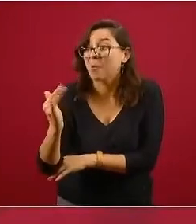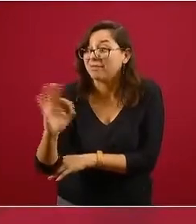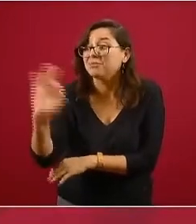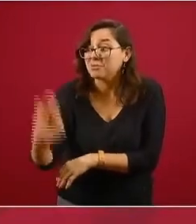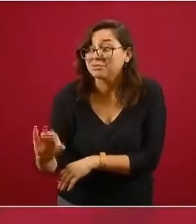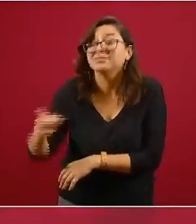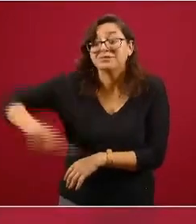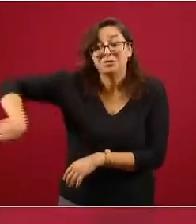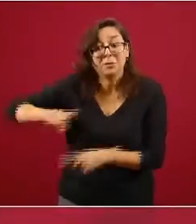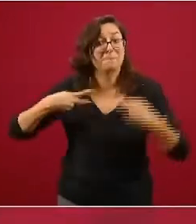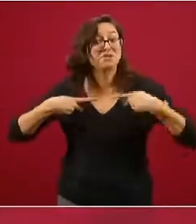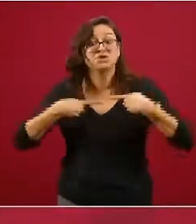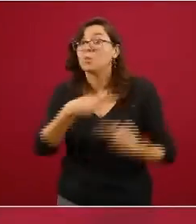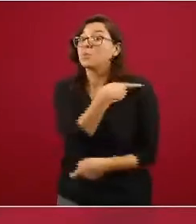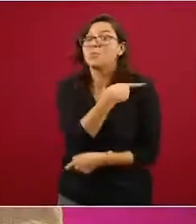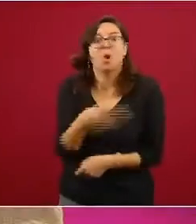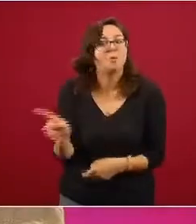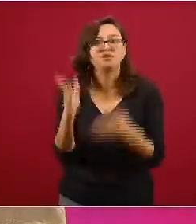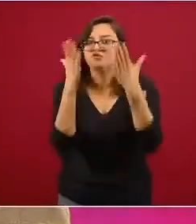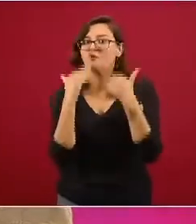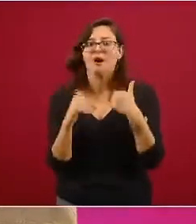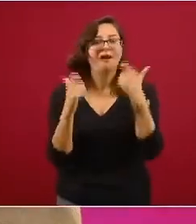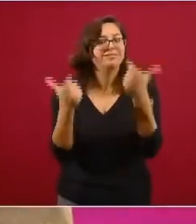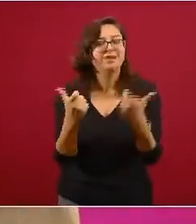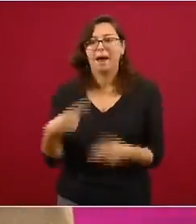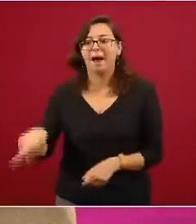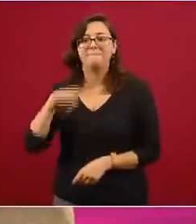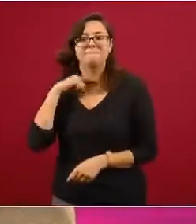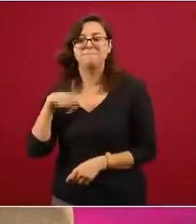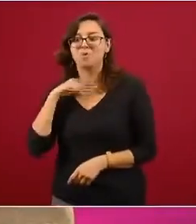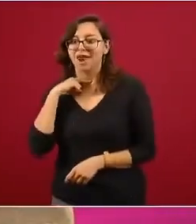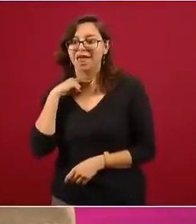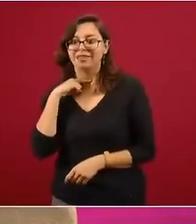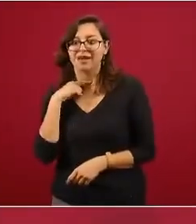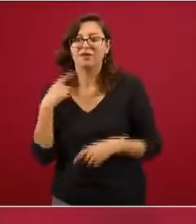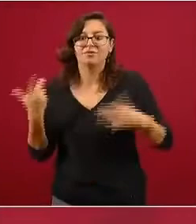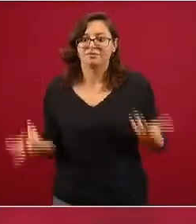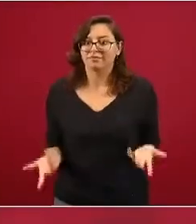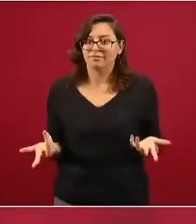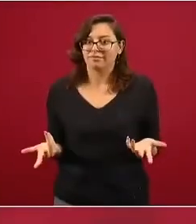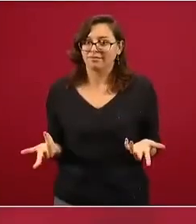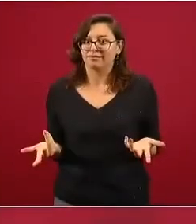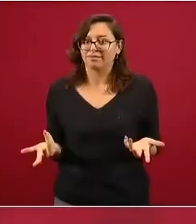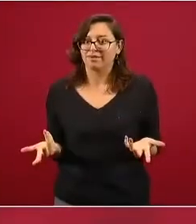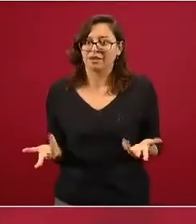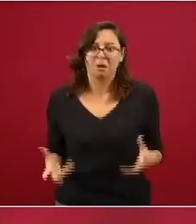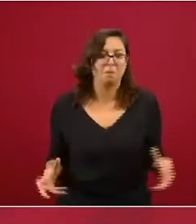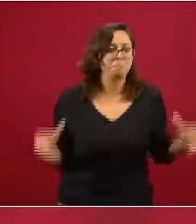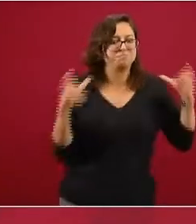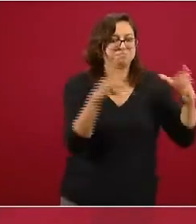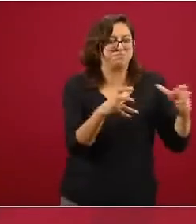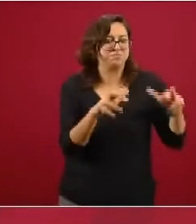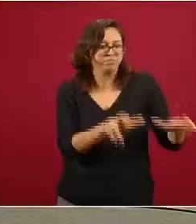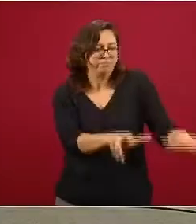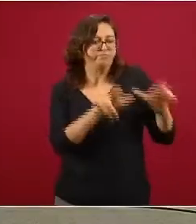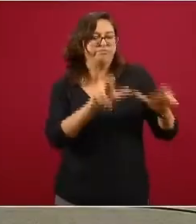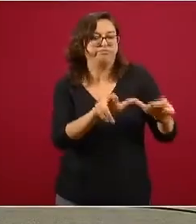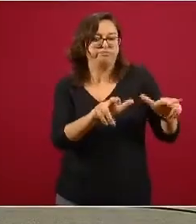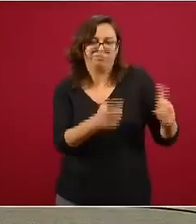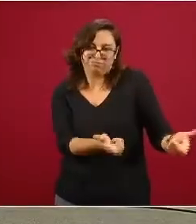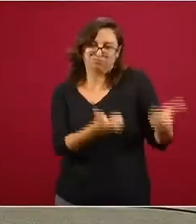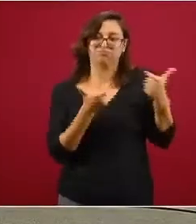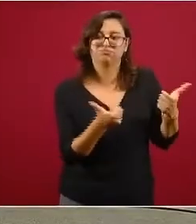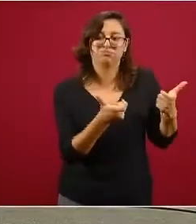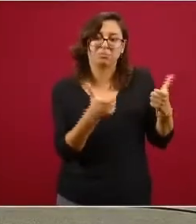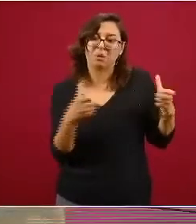condiciones de insuficiencia económica, y en cambio la enorme cantidad de riqueza de este país está